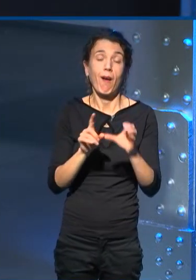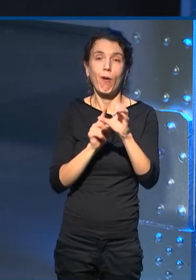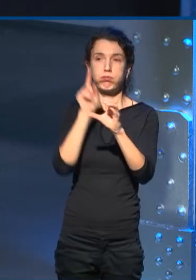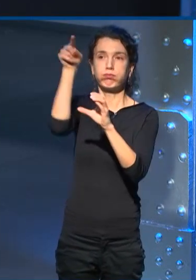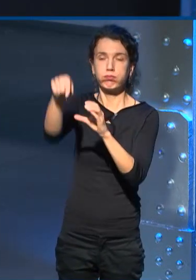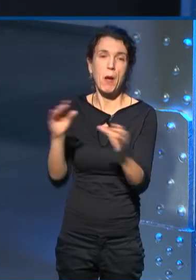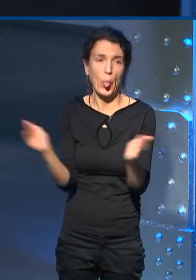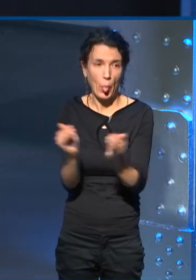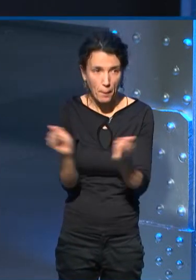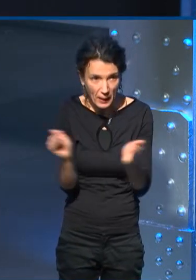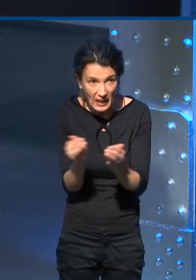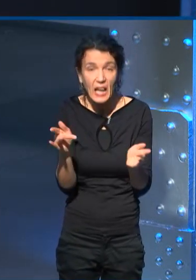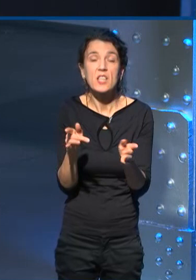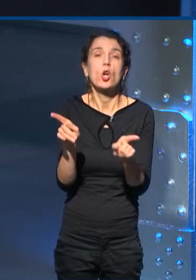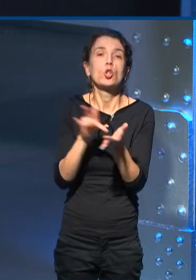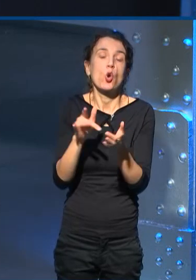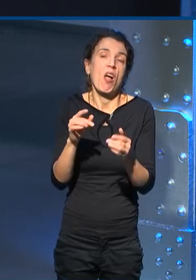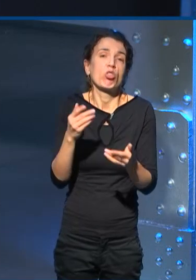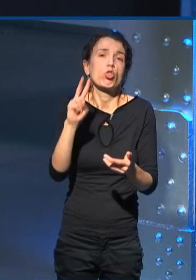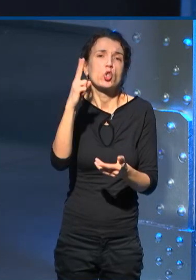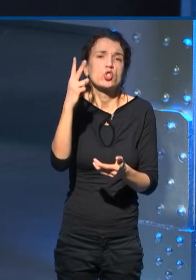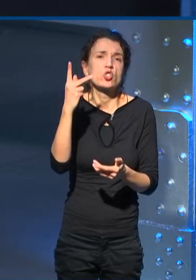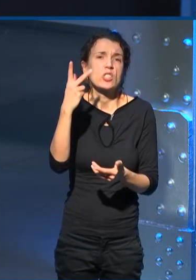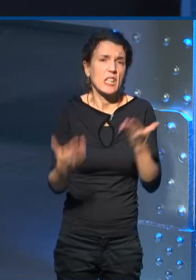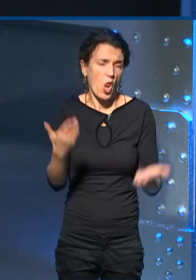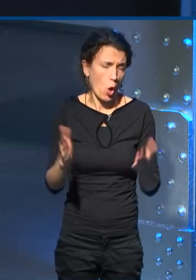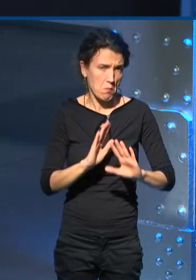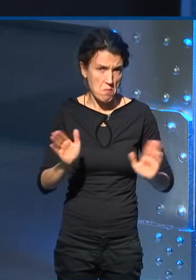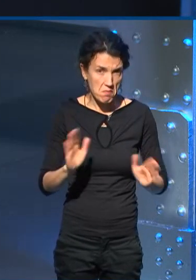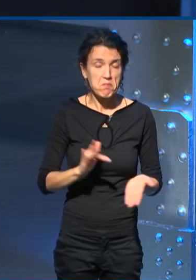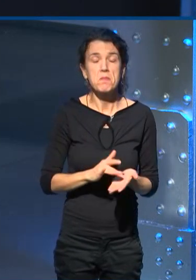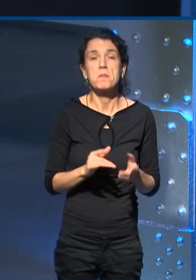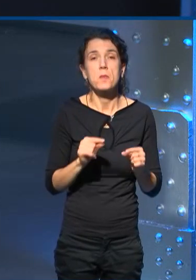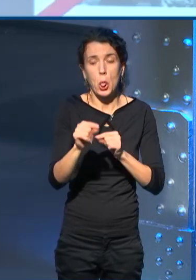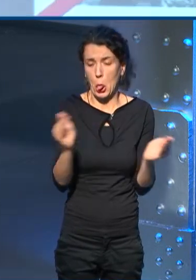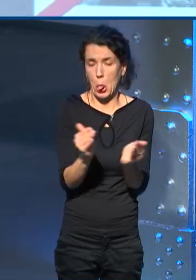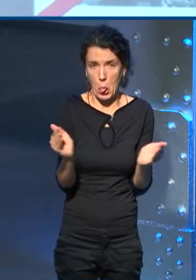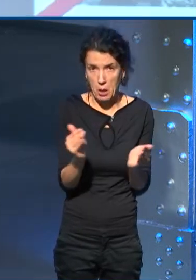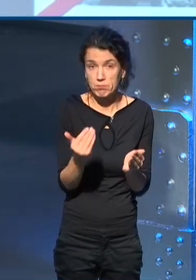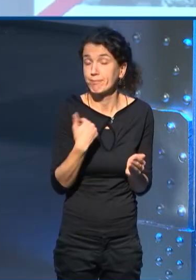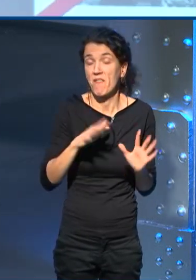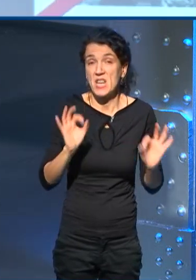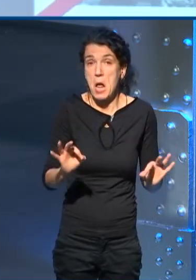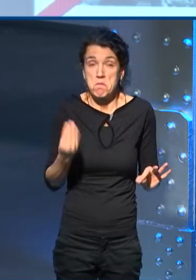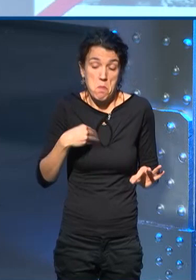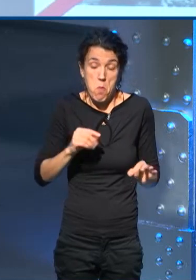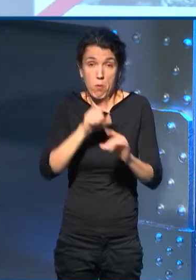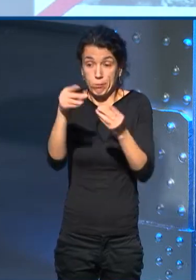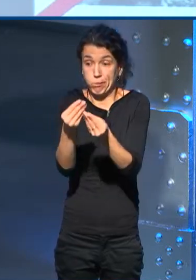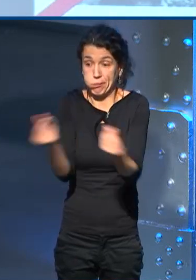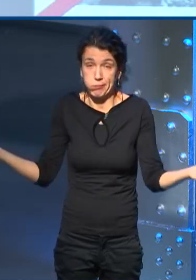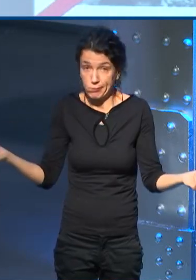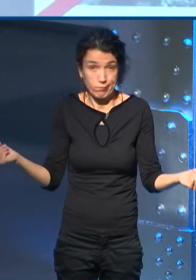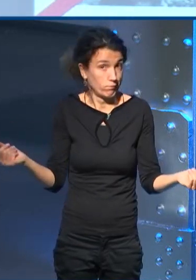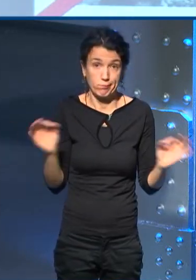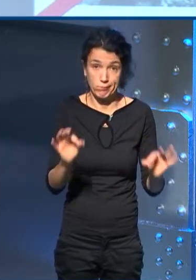mucho más pequeñitas, de poco más de 2 kilos y un palmo y medio, que nunca más se supo de ellas. Es decir, las misiones que ha habido de este